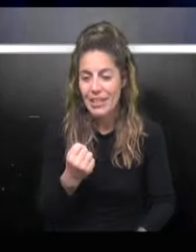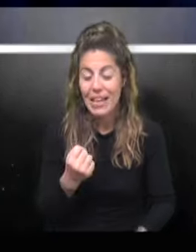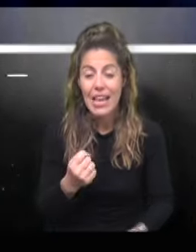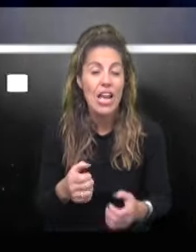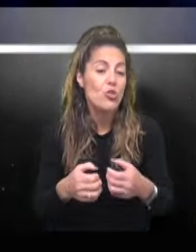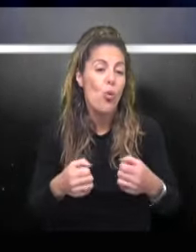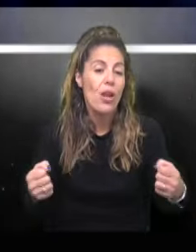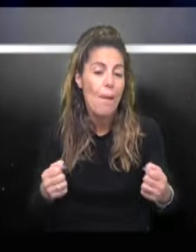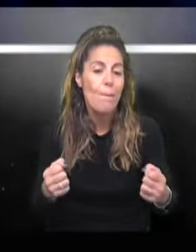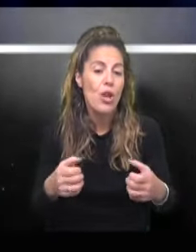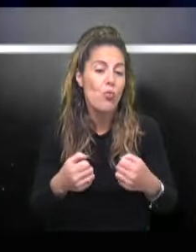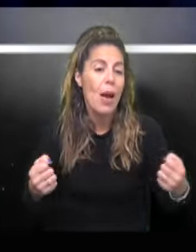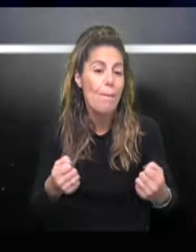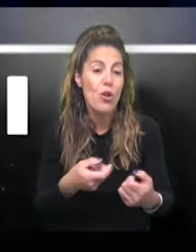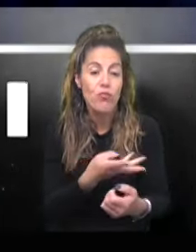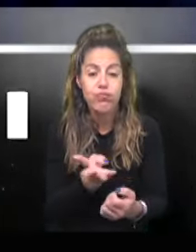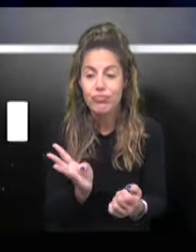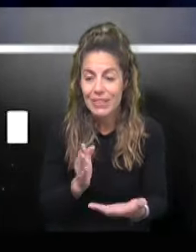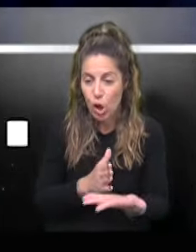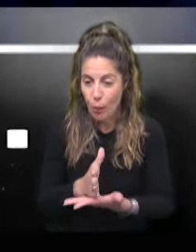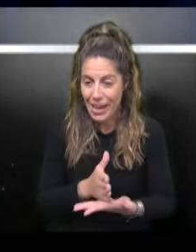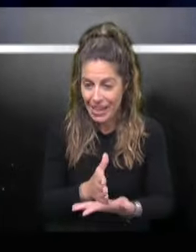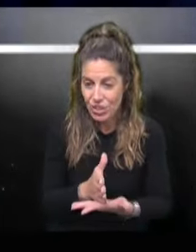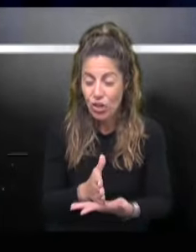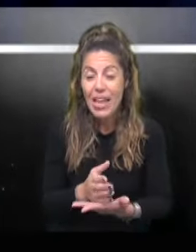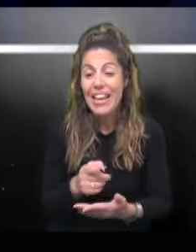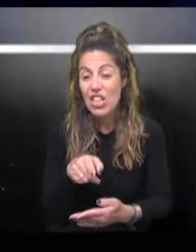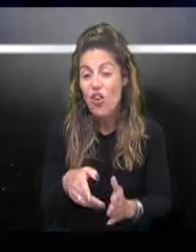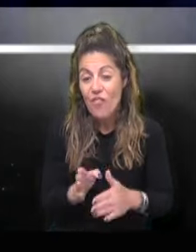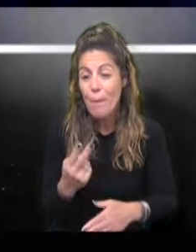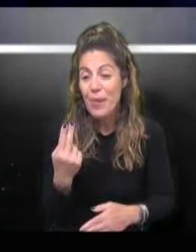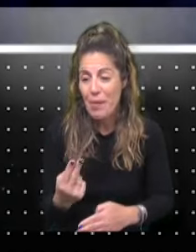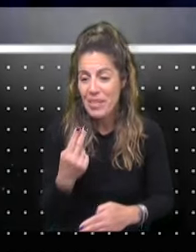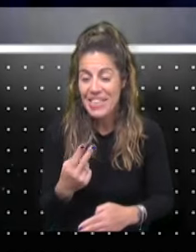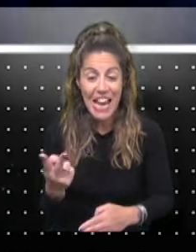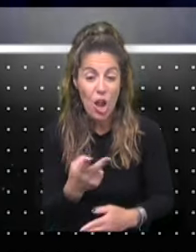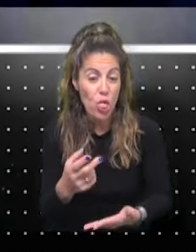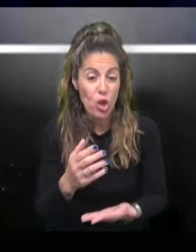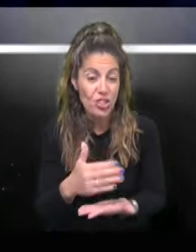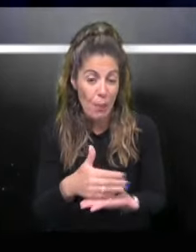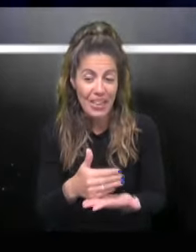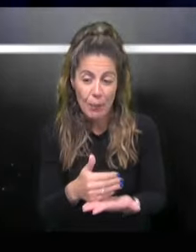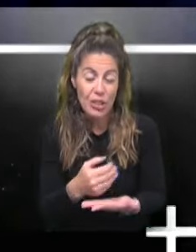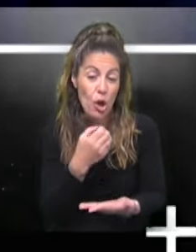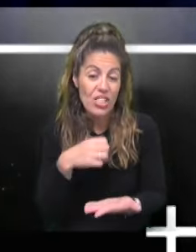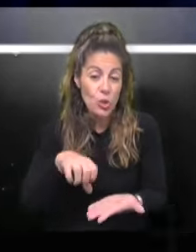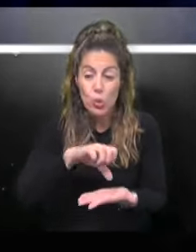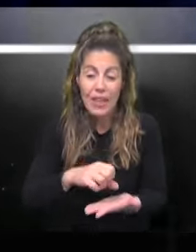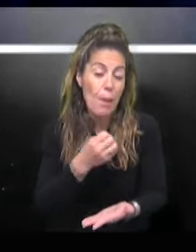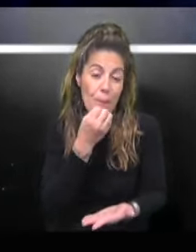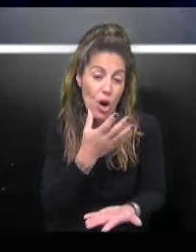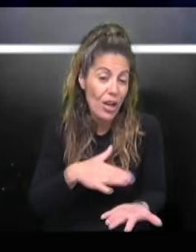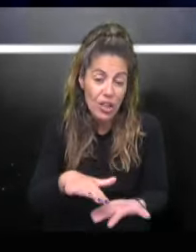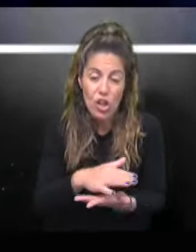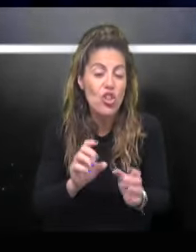amplio campo un amplio abanico de cooperación bueno que nos va a permitir este a ambos distritos mejorar las condiciones ya no solo